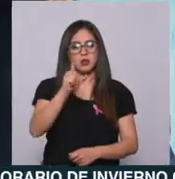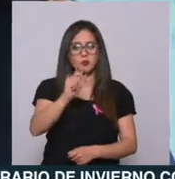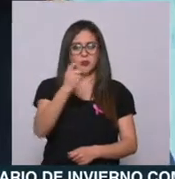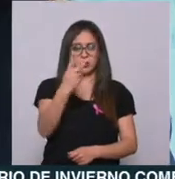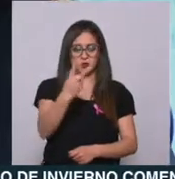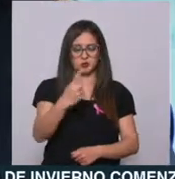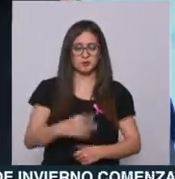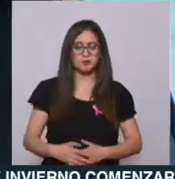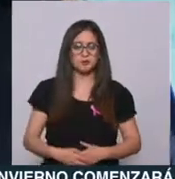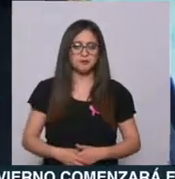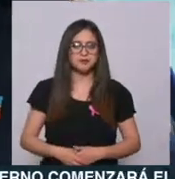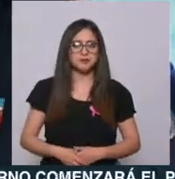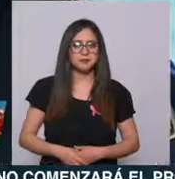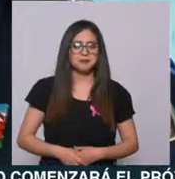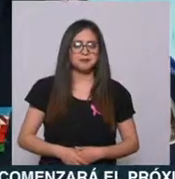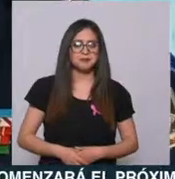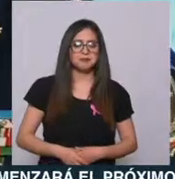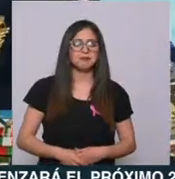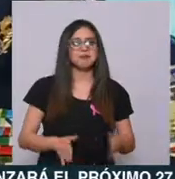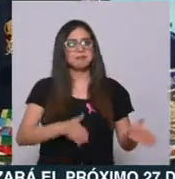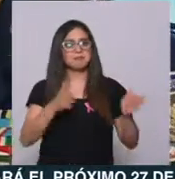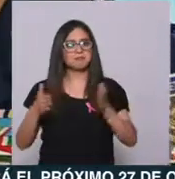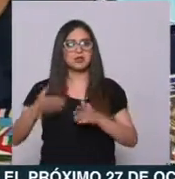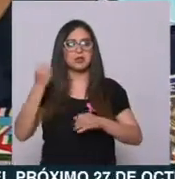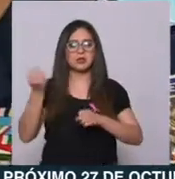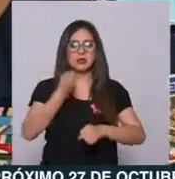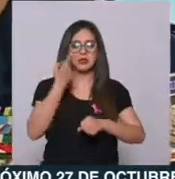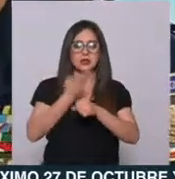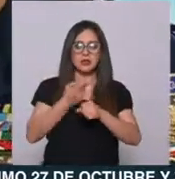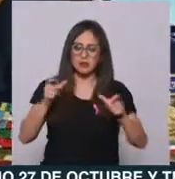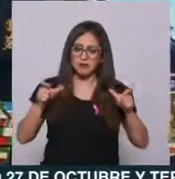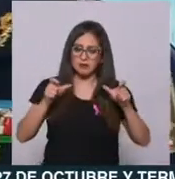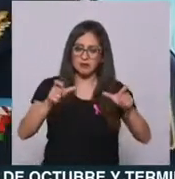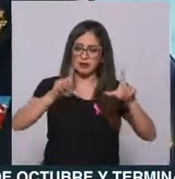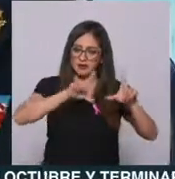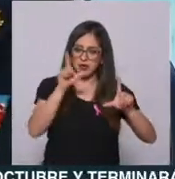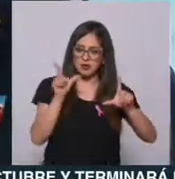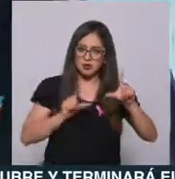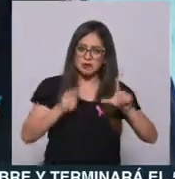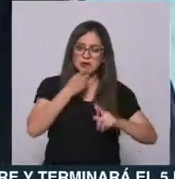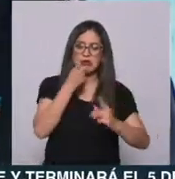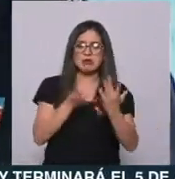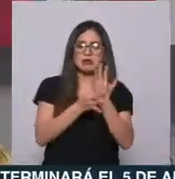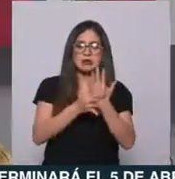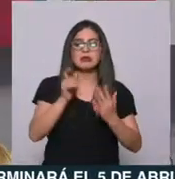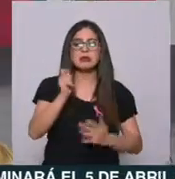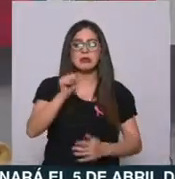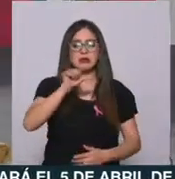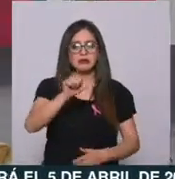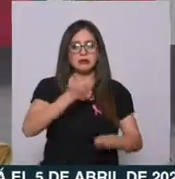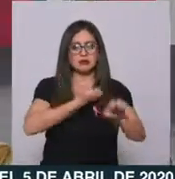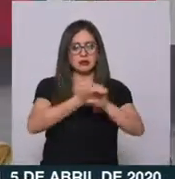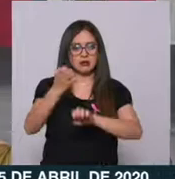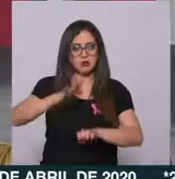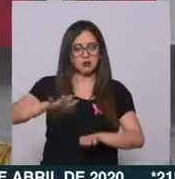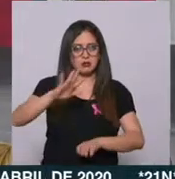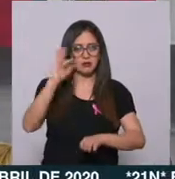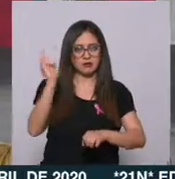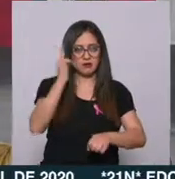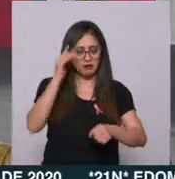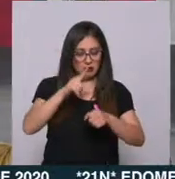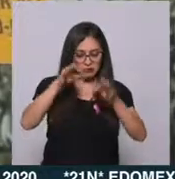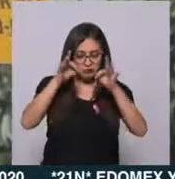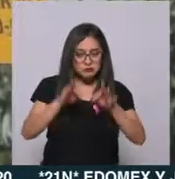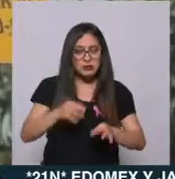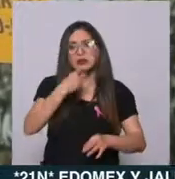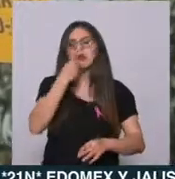122. Por su parte, el secretario de la Defensa Nacional reveló que actualmente en 16 entidades federativas se